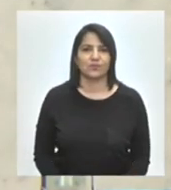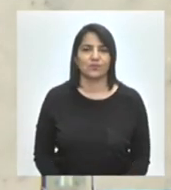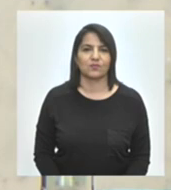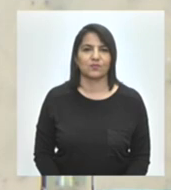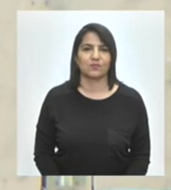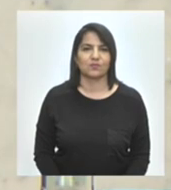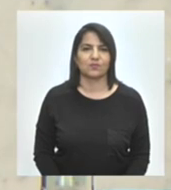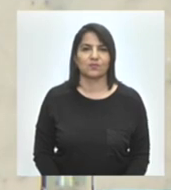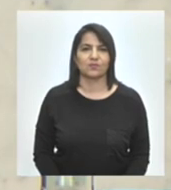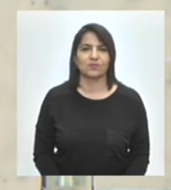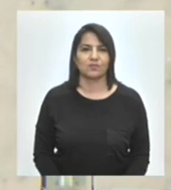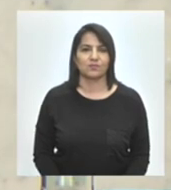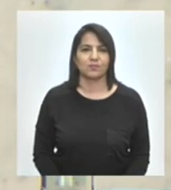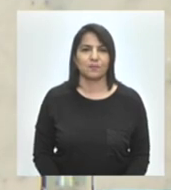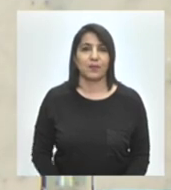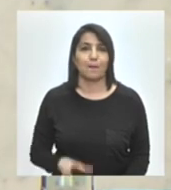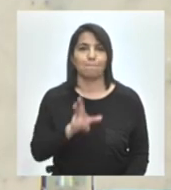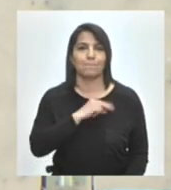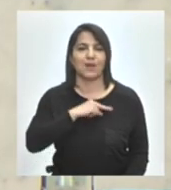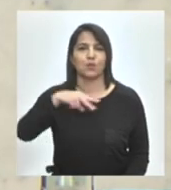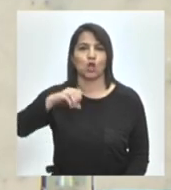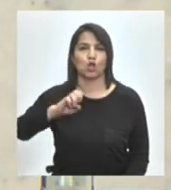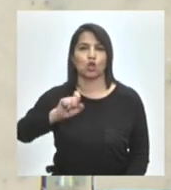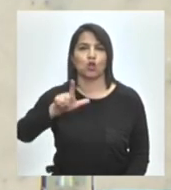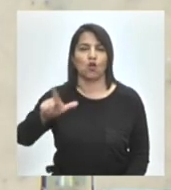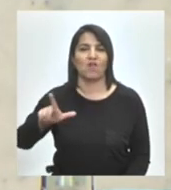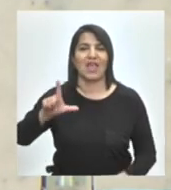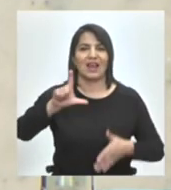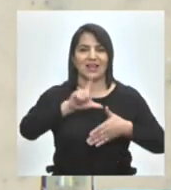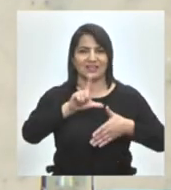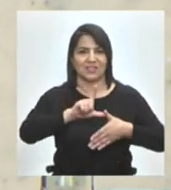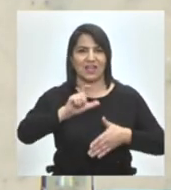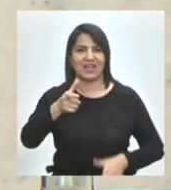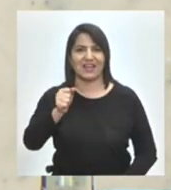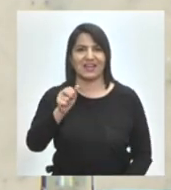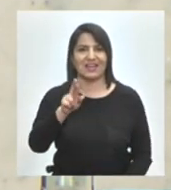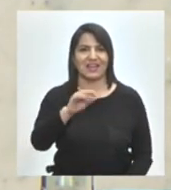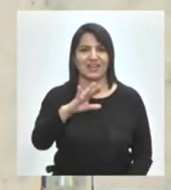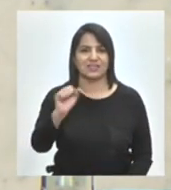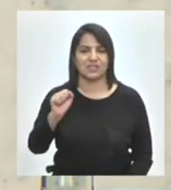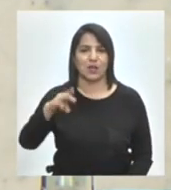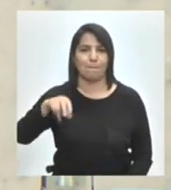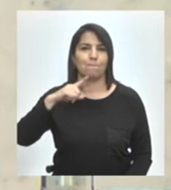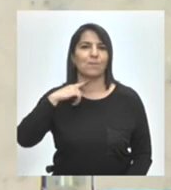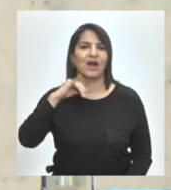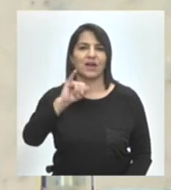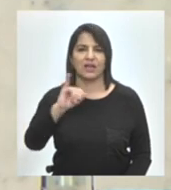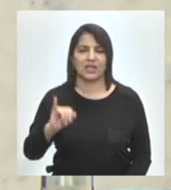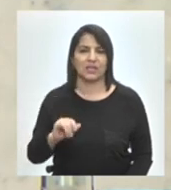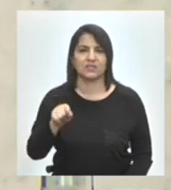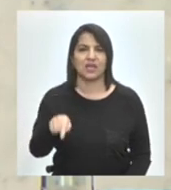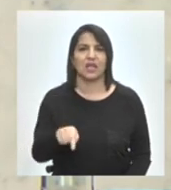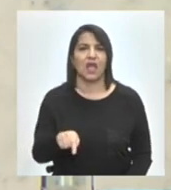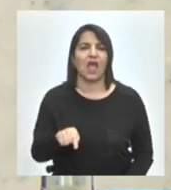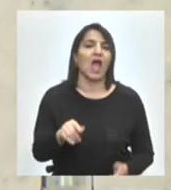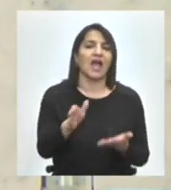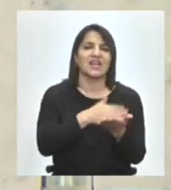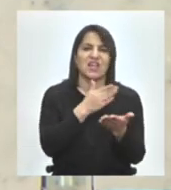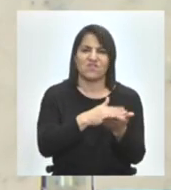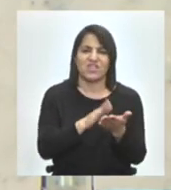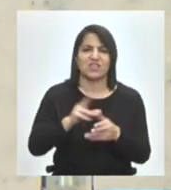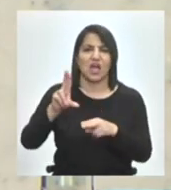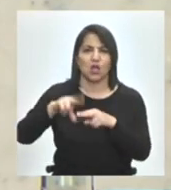Hubo un Nobel latinoamericano, Gabriel García Márquez, que en una antigua revista relataba